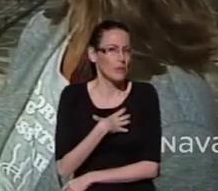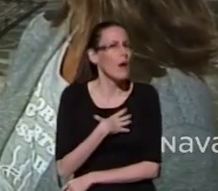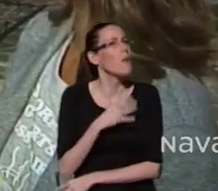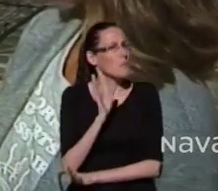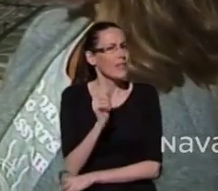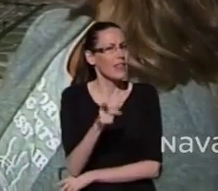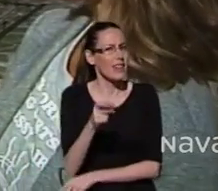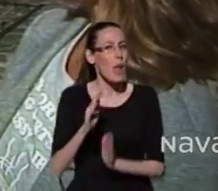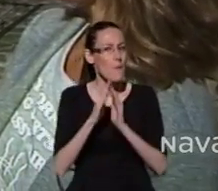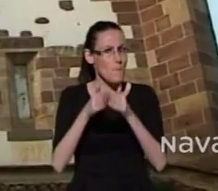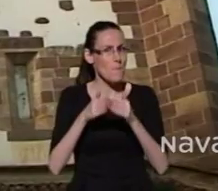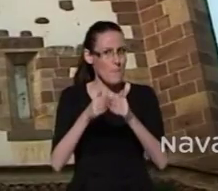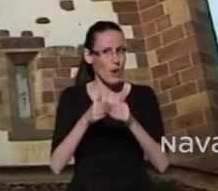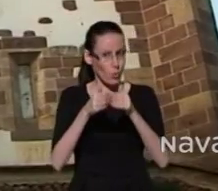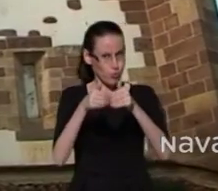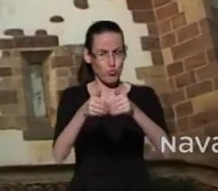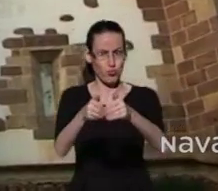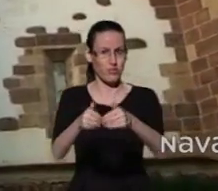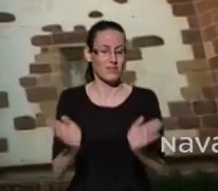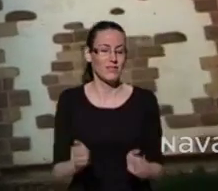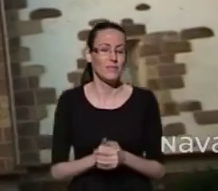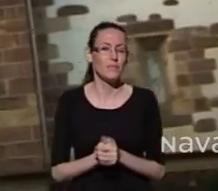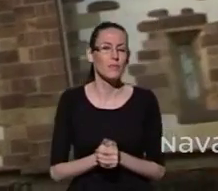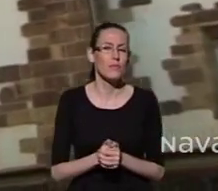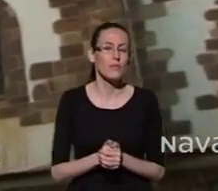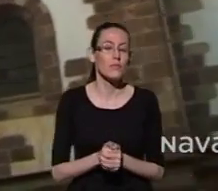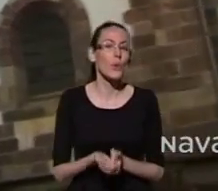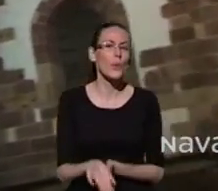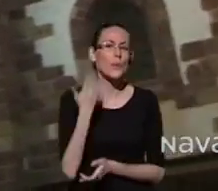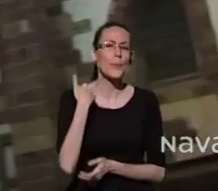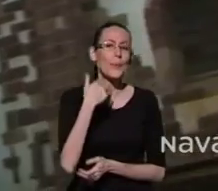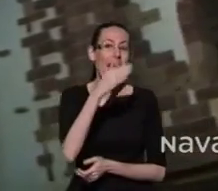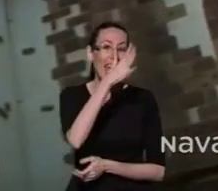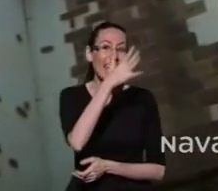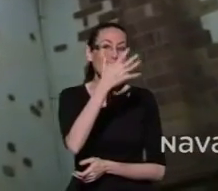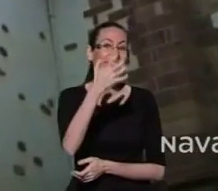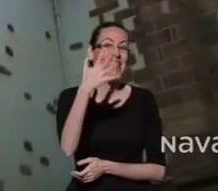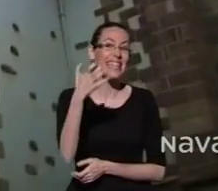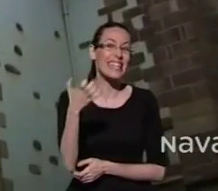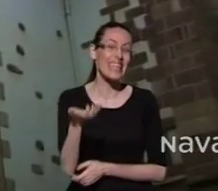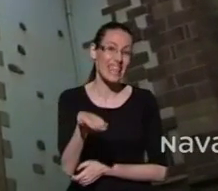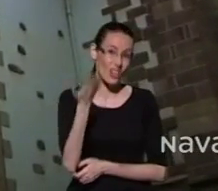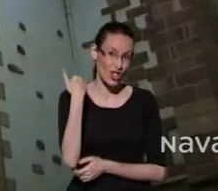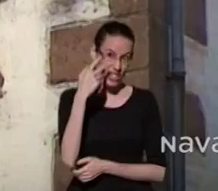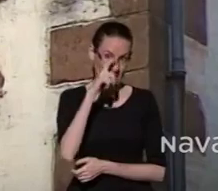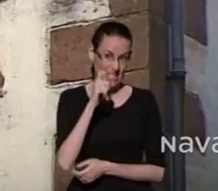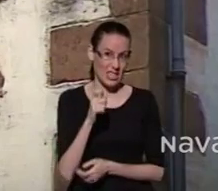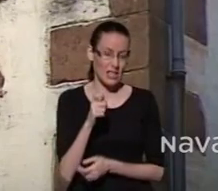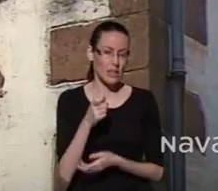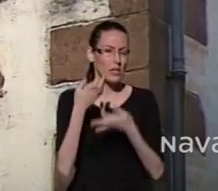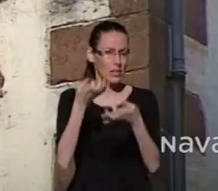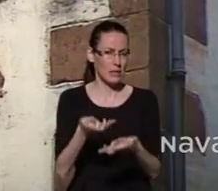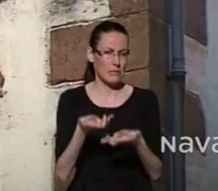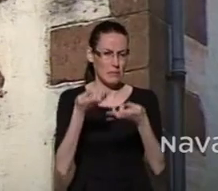para poder cruzar el puente. Sí, sí. Hace 500 años, en vista de que no estaban conformes con esa situación, pidieron permiso e hicieron aquí